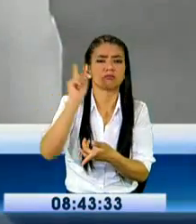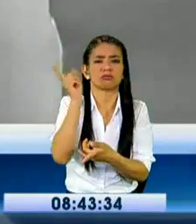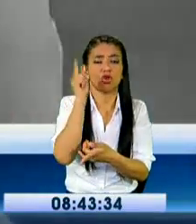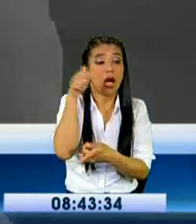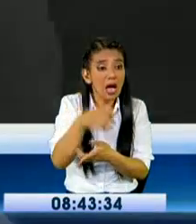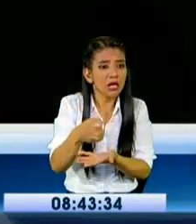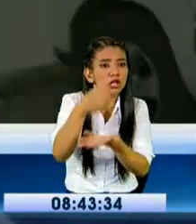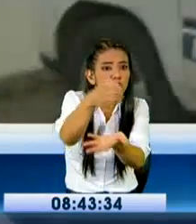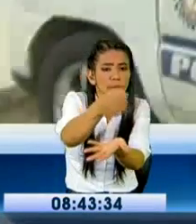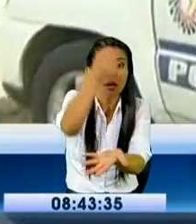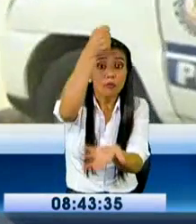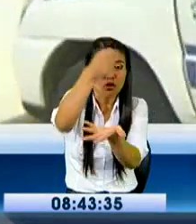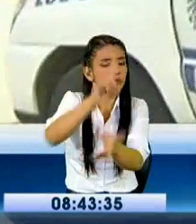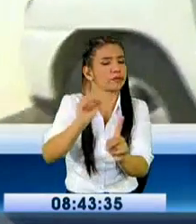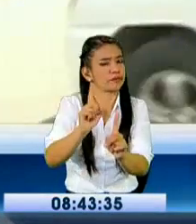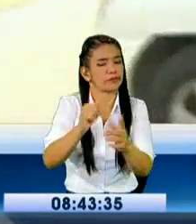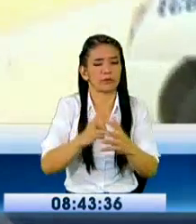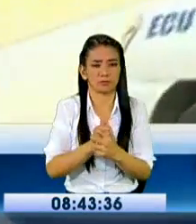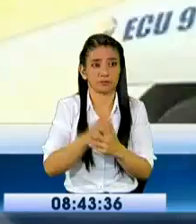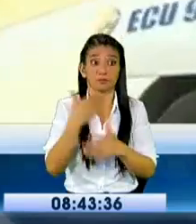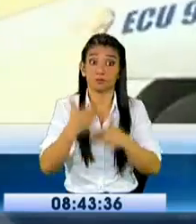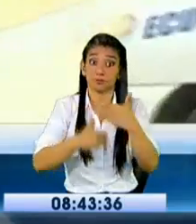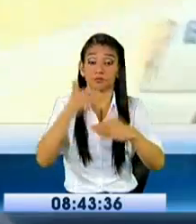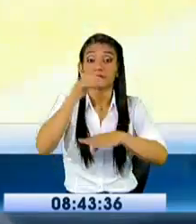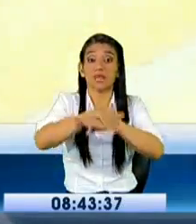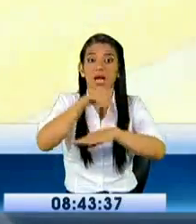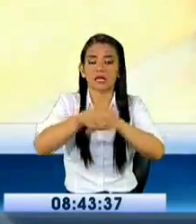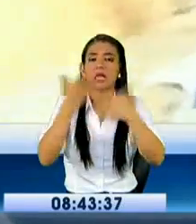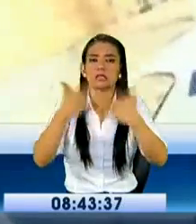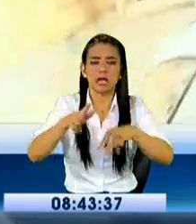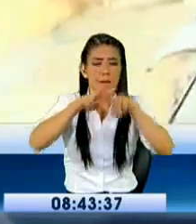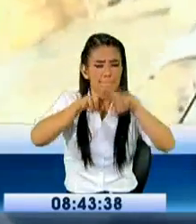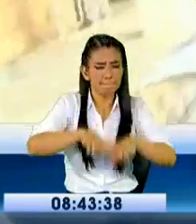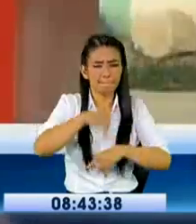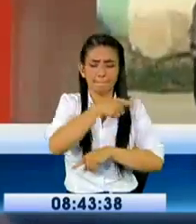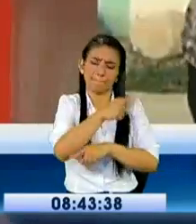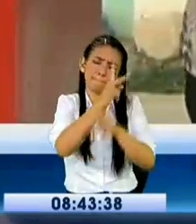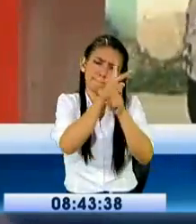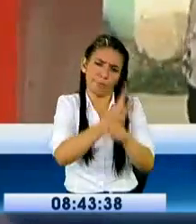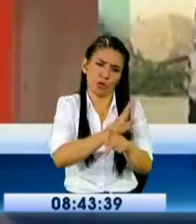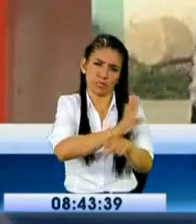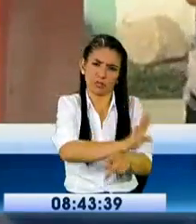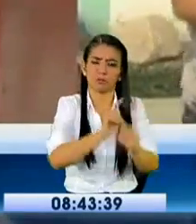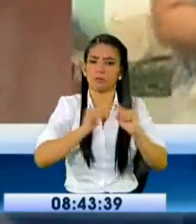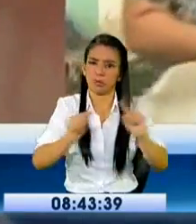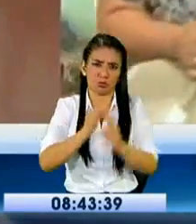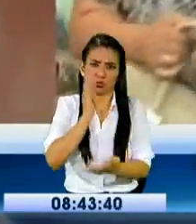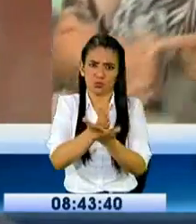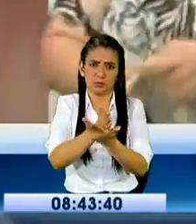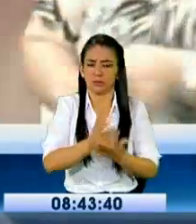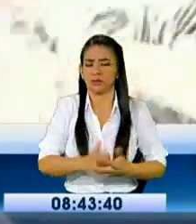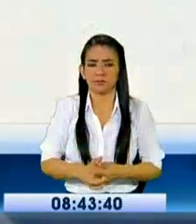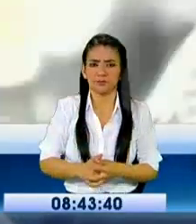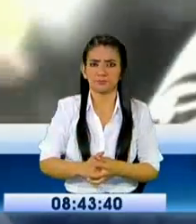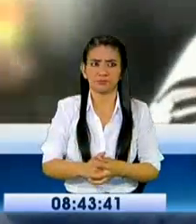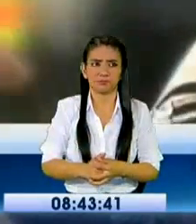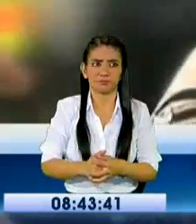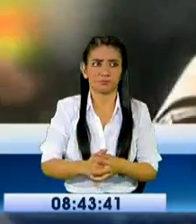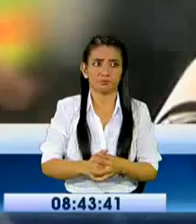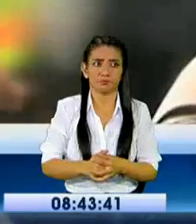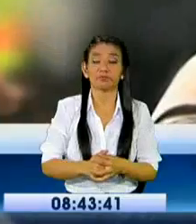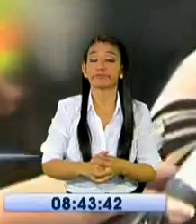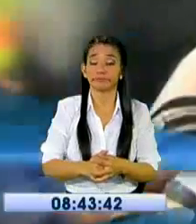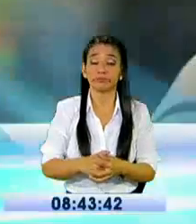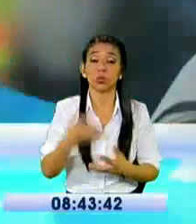los clientes a nadie. En horas de la tarde se realizó la audiencia de revisión de medidas cautelares, la cual fue suspendida. Ha sido suspendida por el